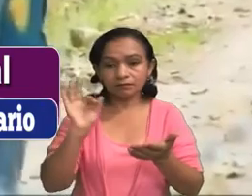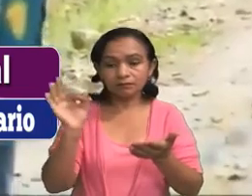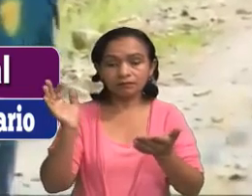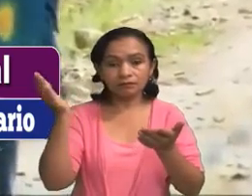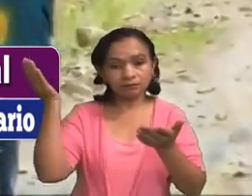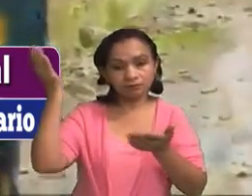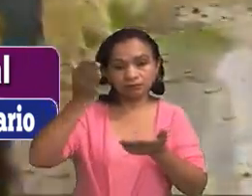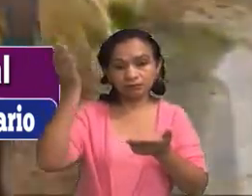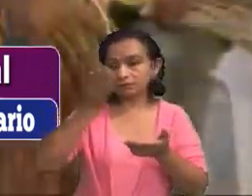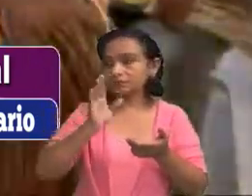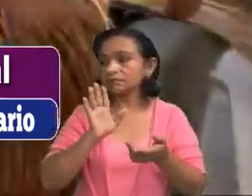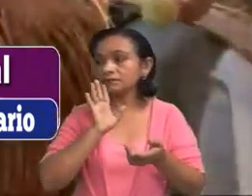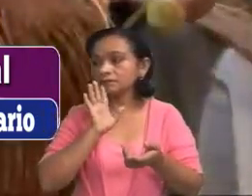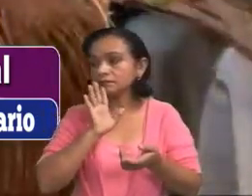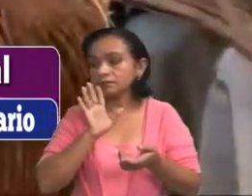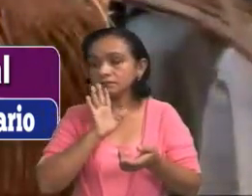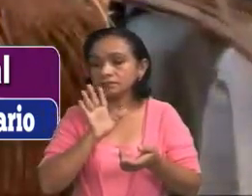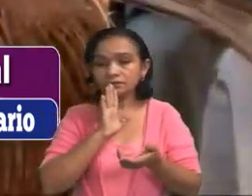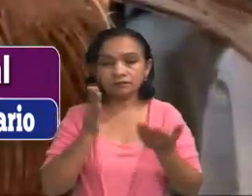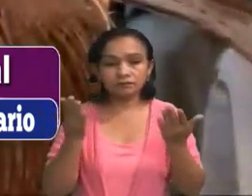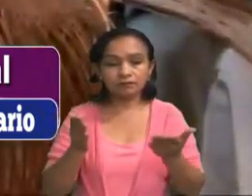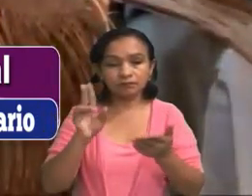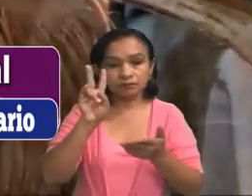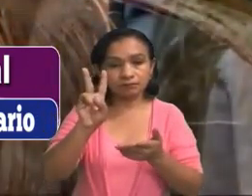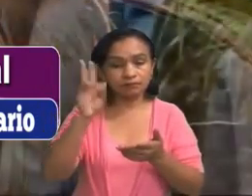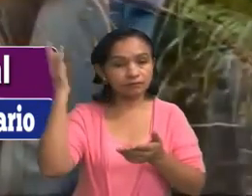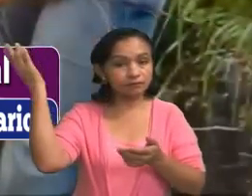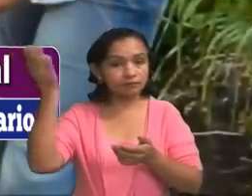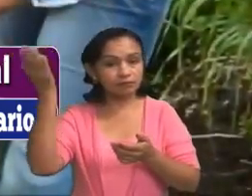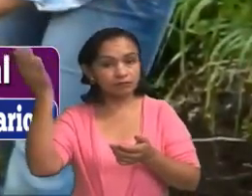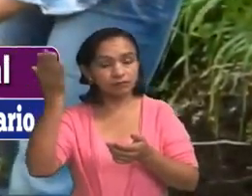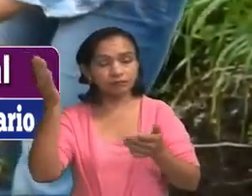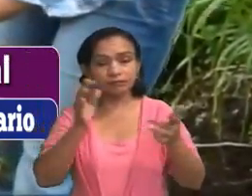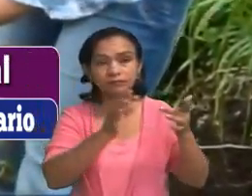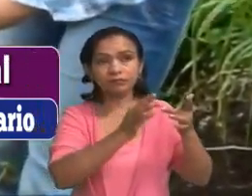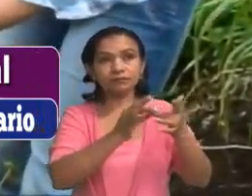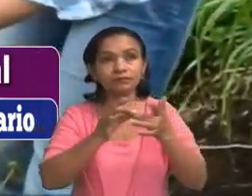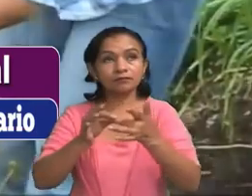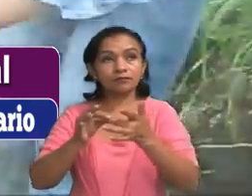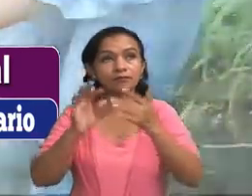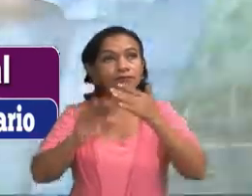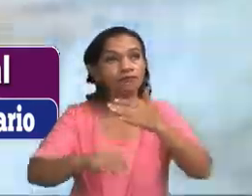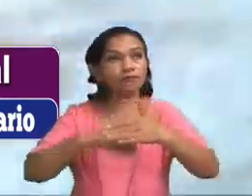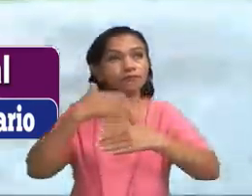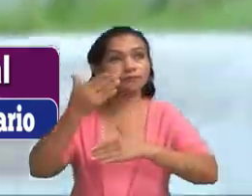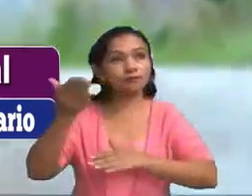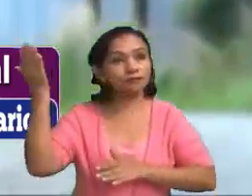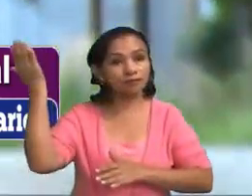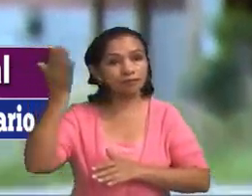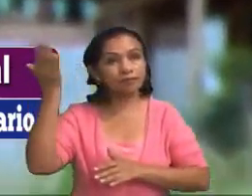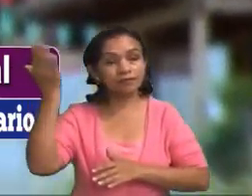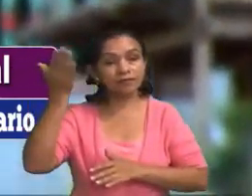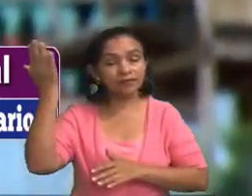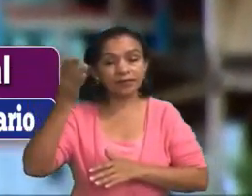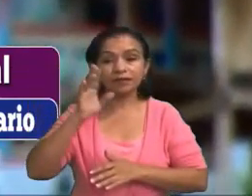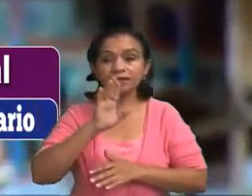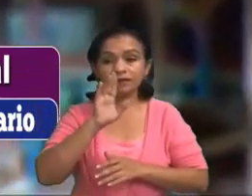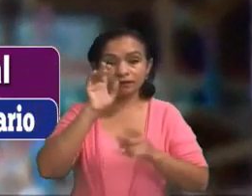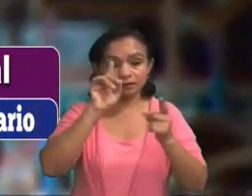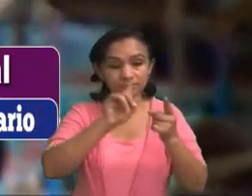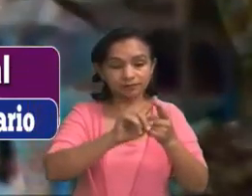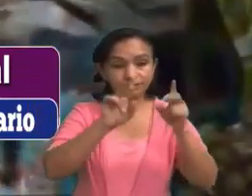Congreso abre con 2 conferencias magistrales y después de cada conferencia magistral, una